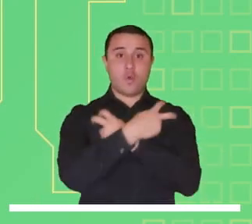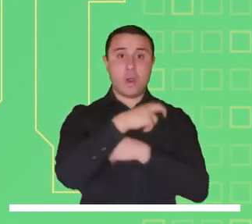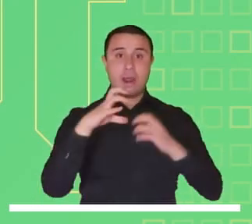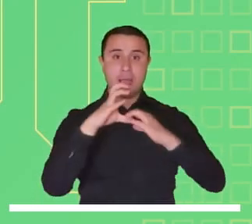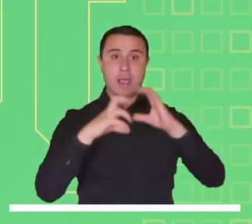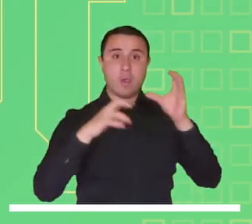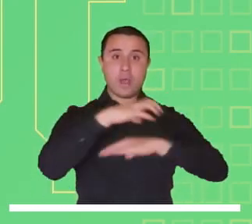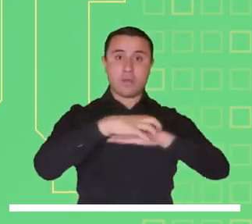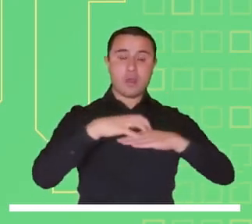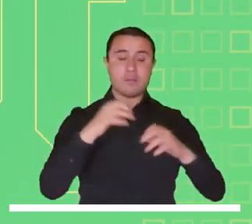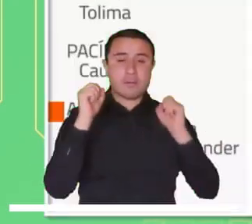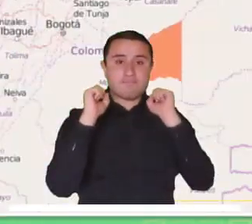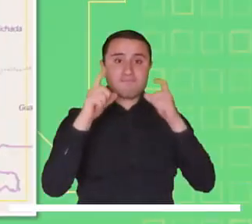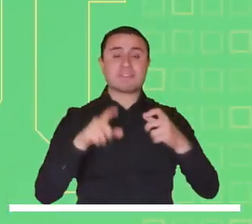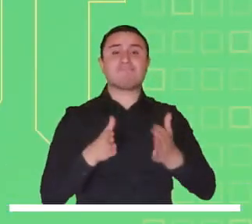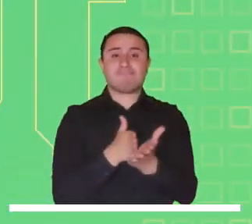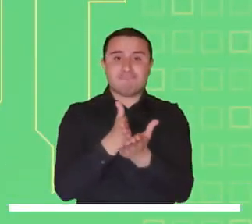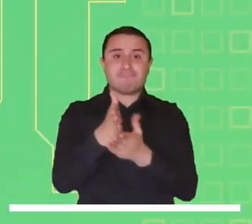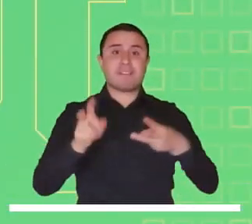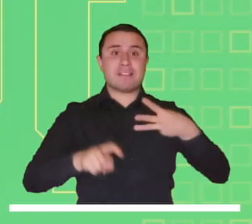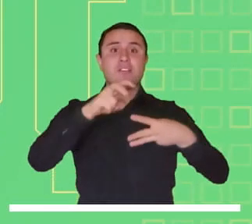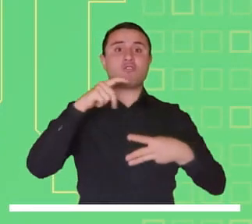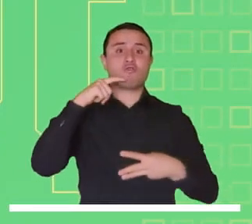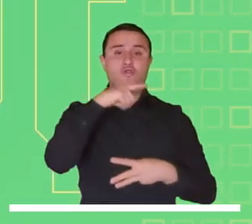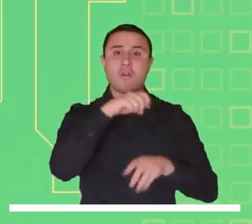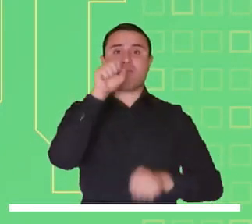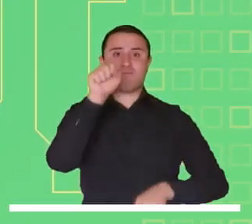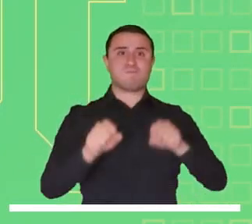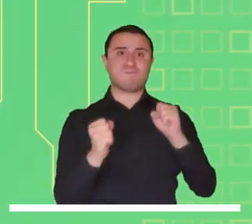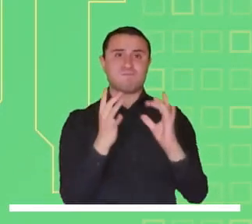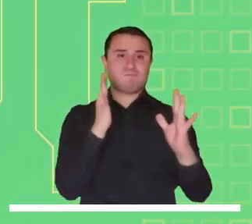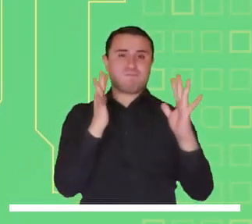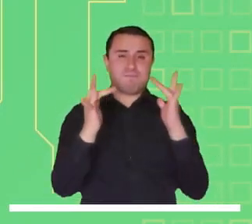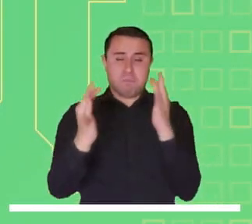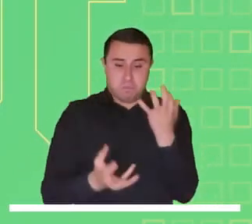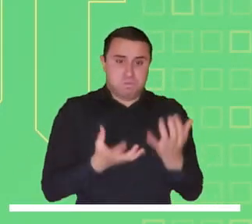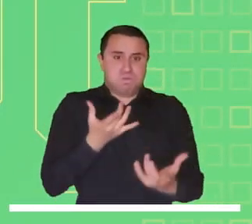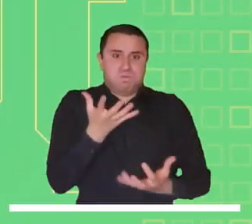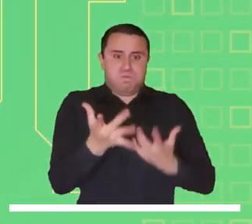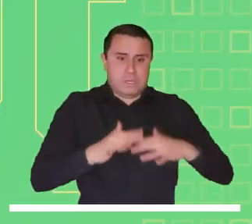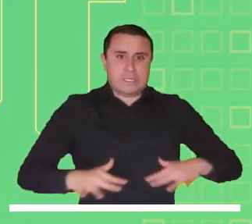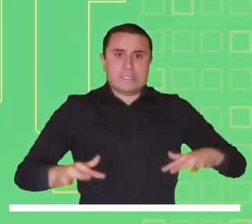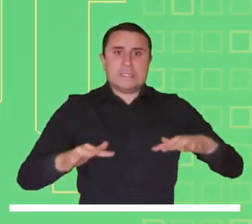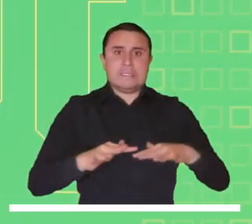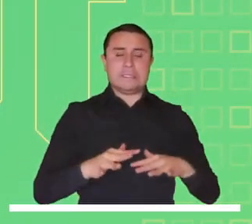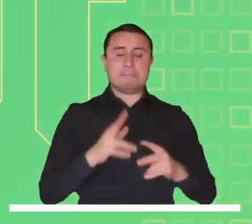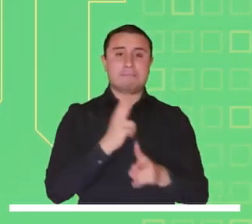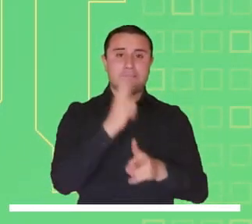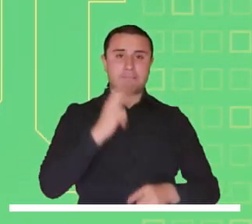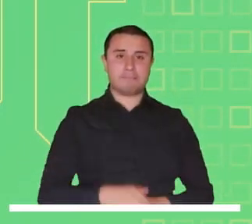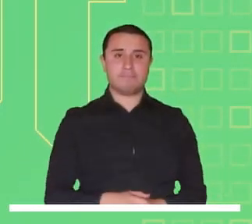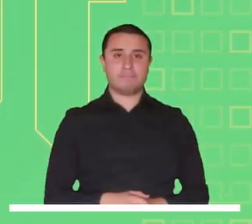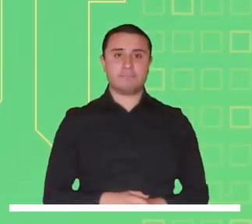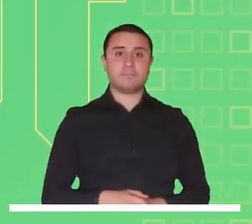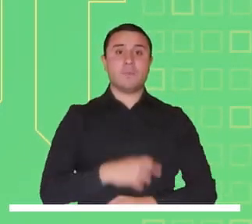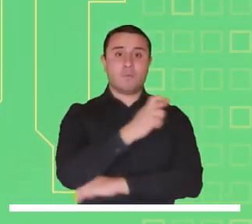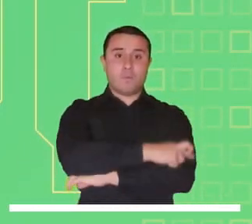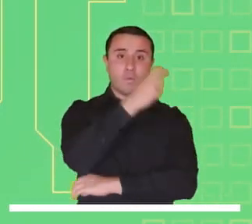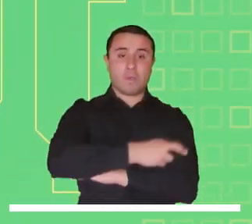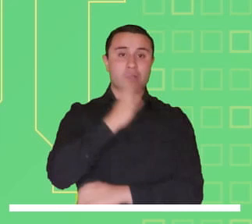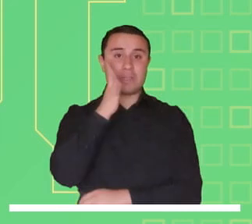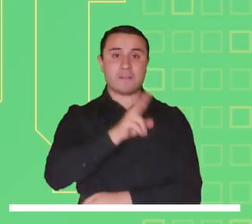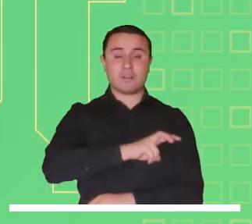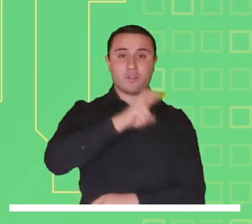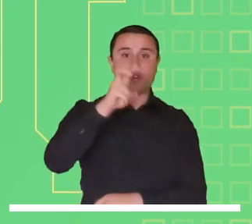agua y crecientes súbitas. También mucha atención en Huila, Cauca y Tolima, ya que permanece la alerta roja por posibles incendios en terrenos de vegetación